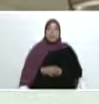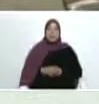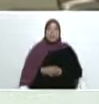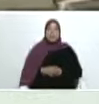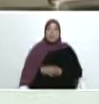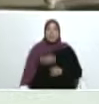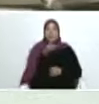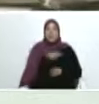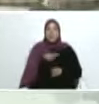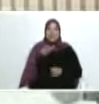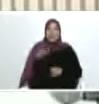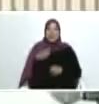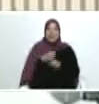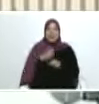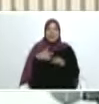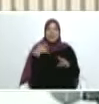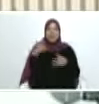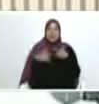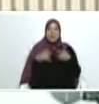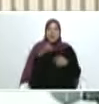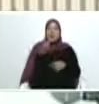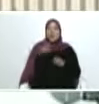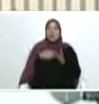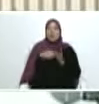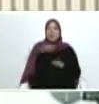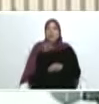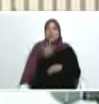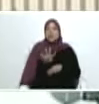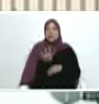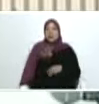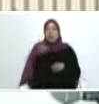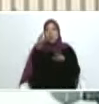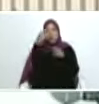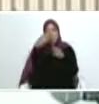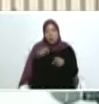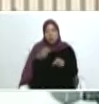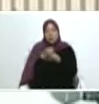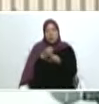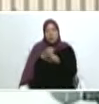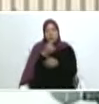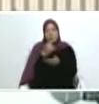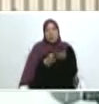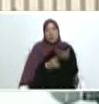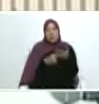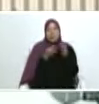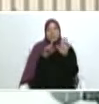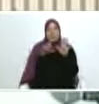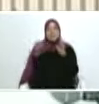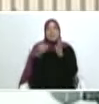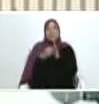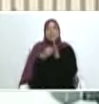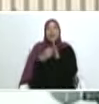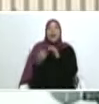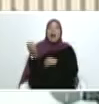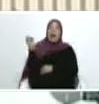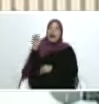23 de febrero de 2024, se han registrado 60.000 asambleas de